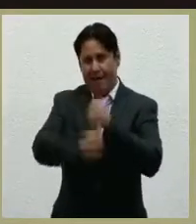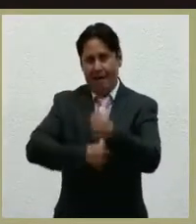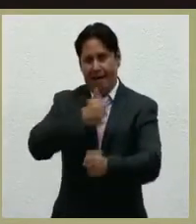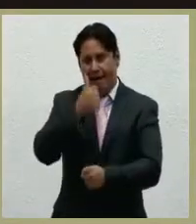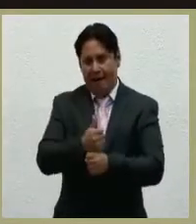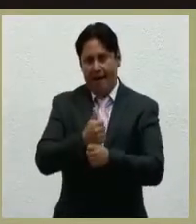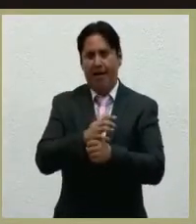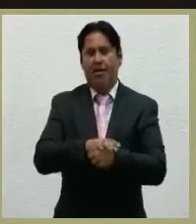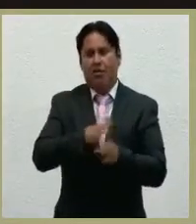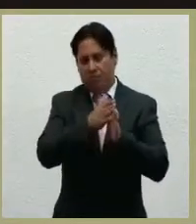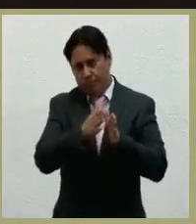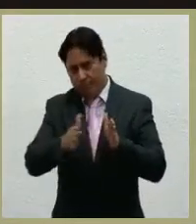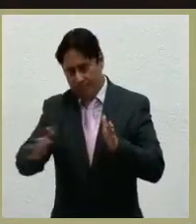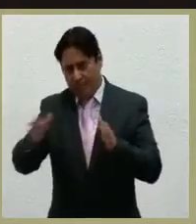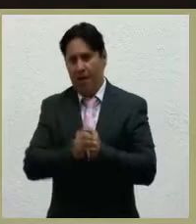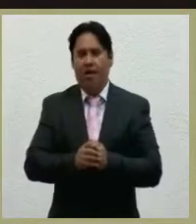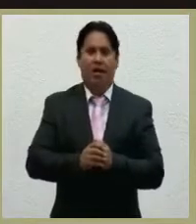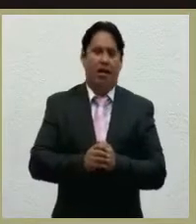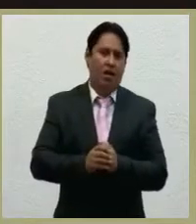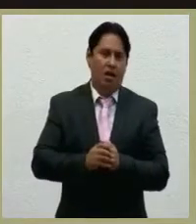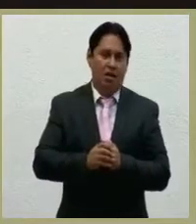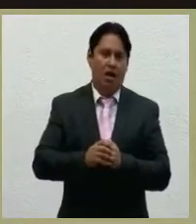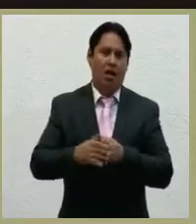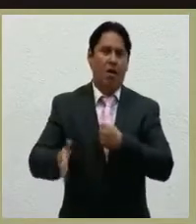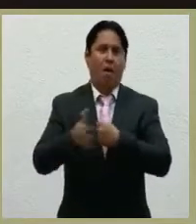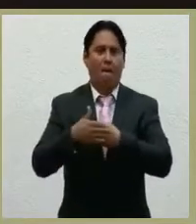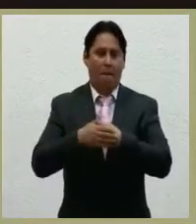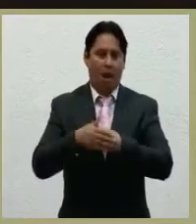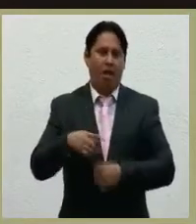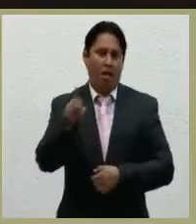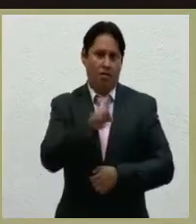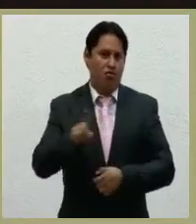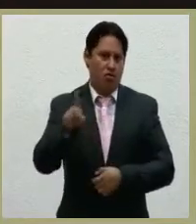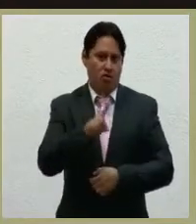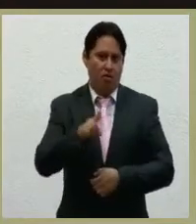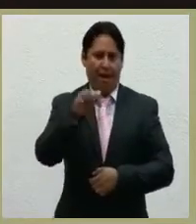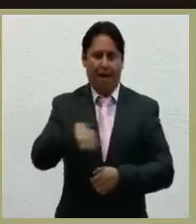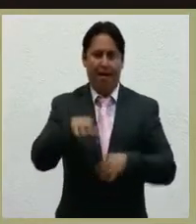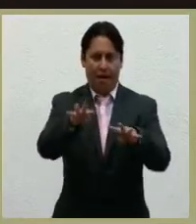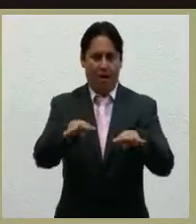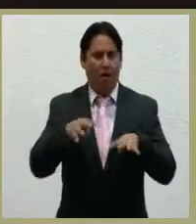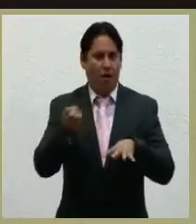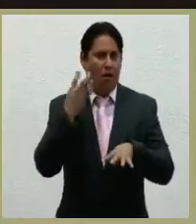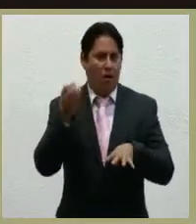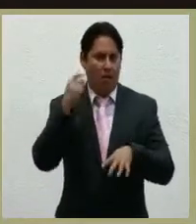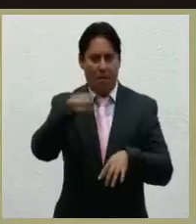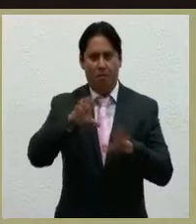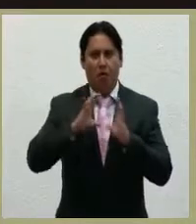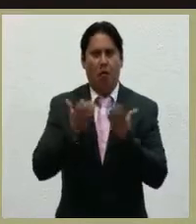ejercicio constitucional a celebrarse el próximo domingo en el recinto oficial de esta legislatura.